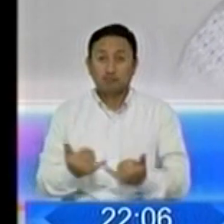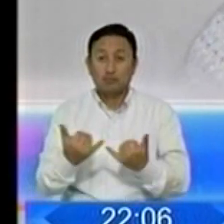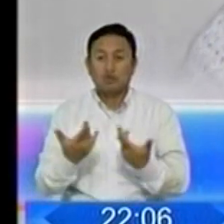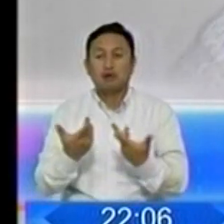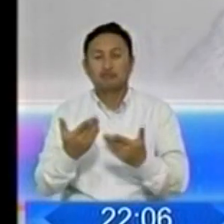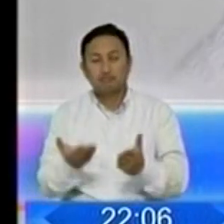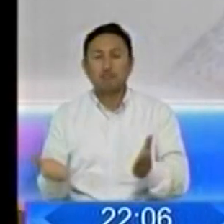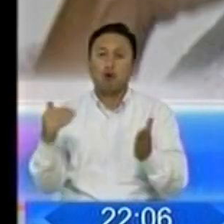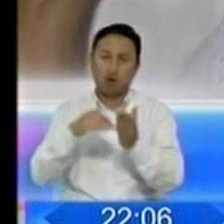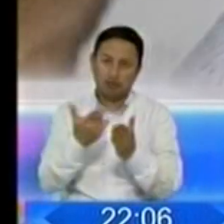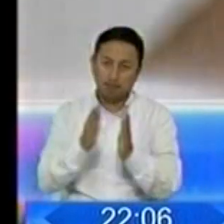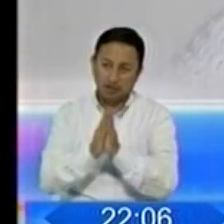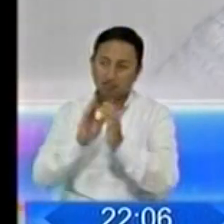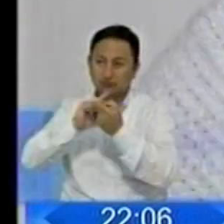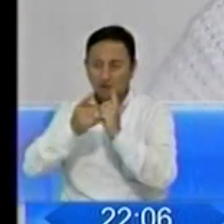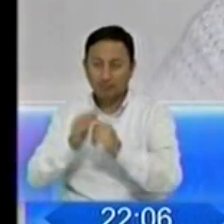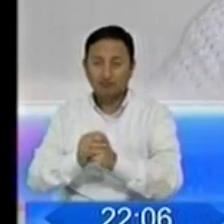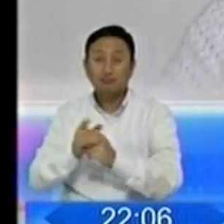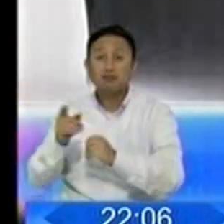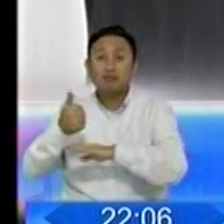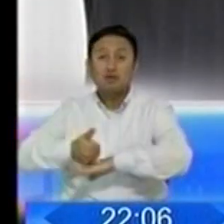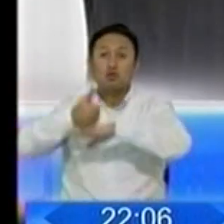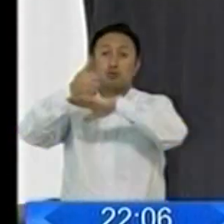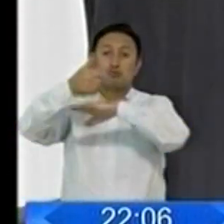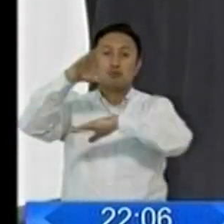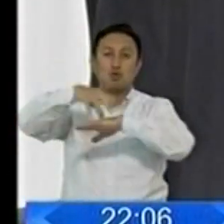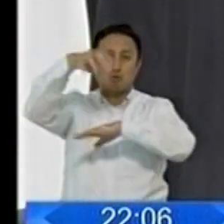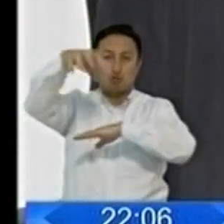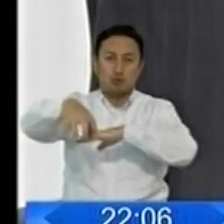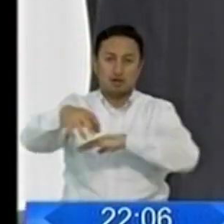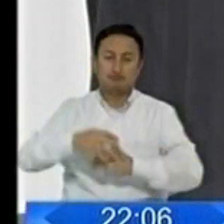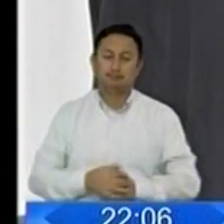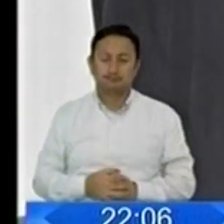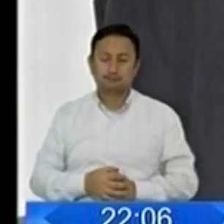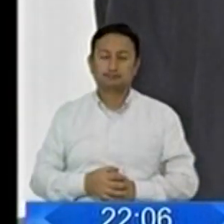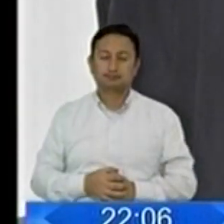la apelación y va a la Corte Provincial. Informó Héctor Romero.